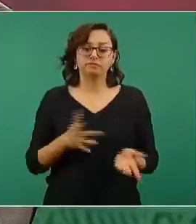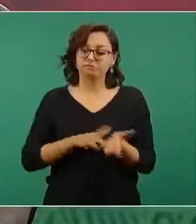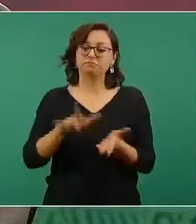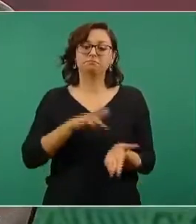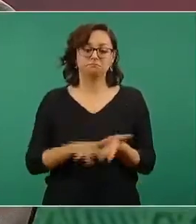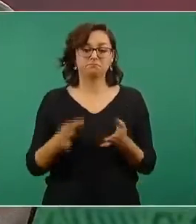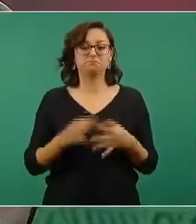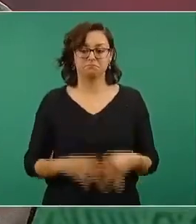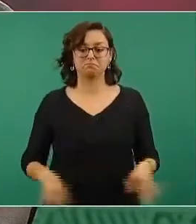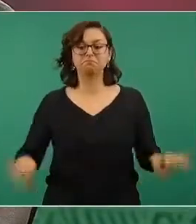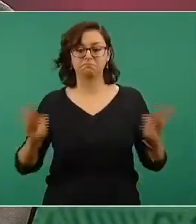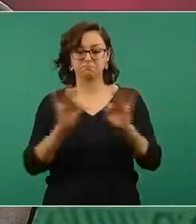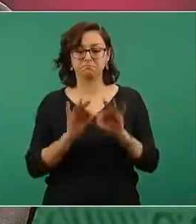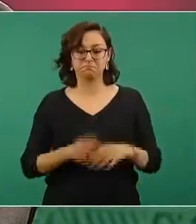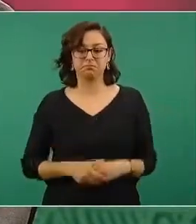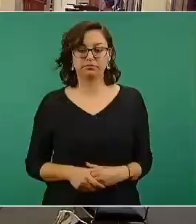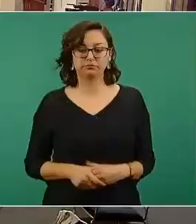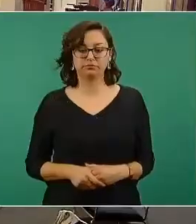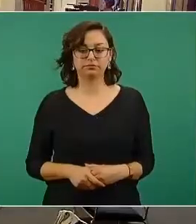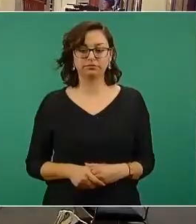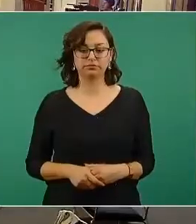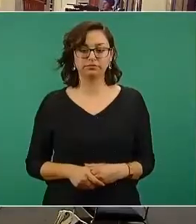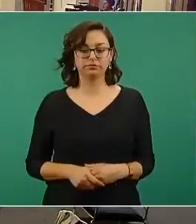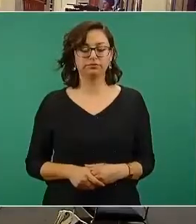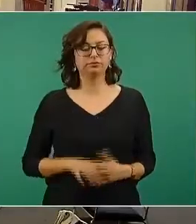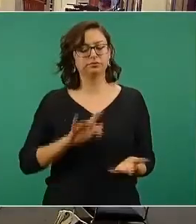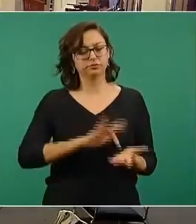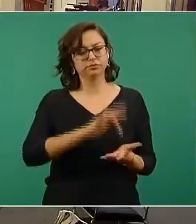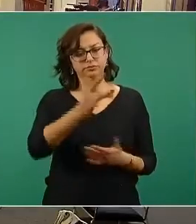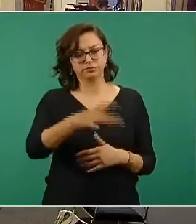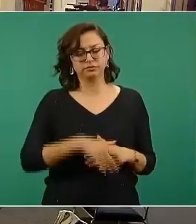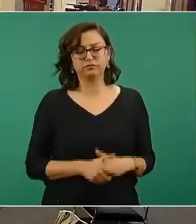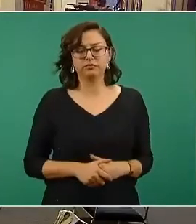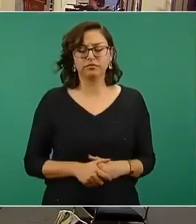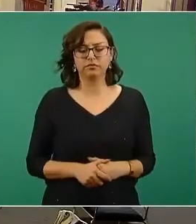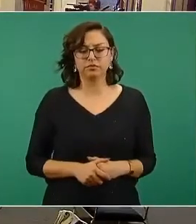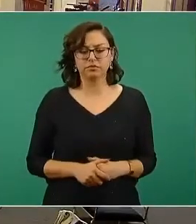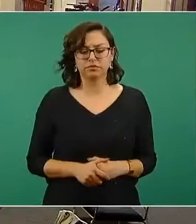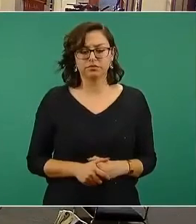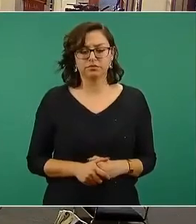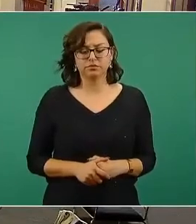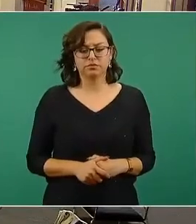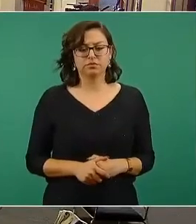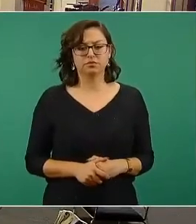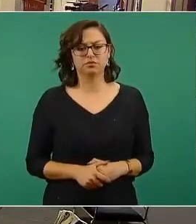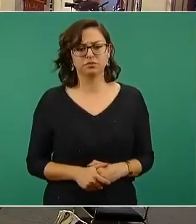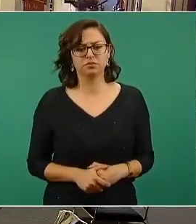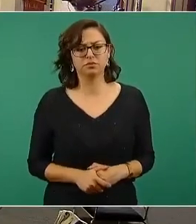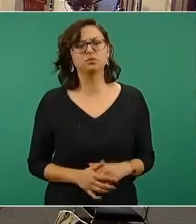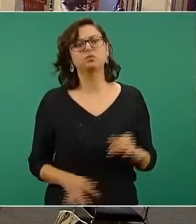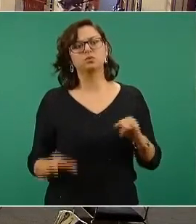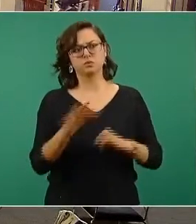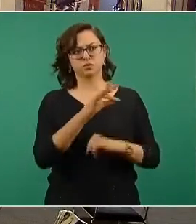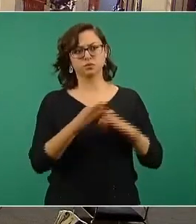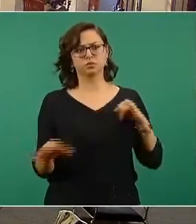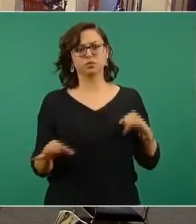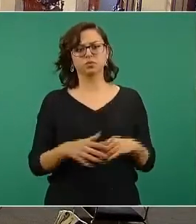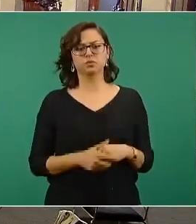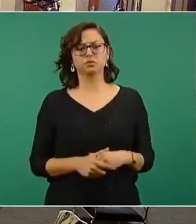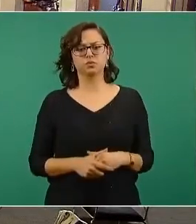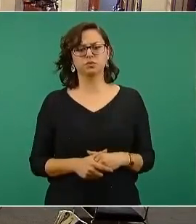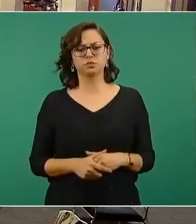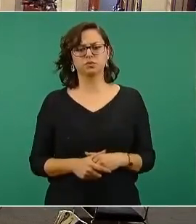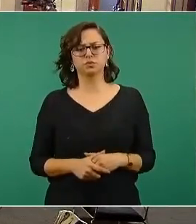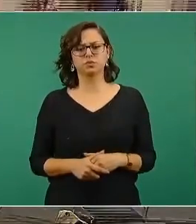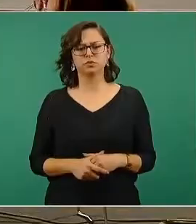muy importante de los gobiernos estatales. Bien, gracias. Y finalmente, doctor, en México se están aplicando al menos hasta